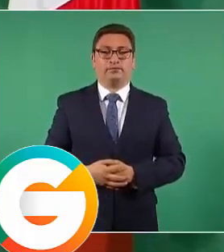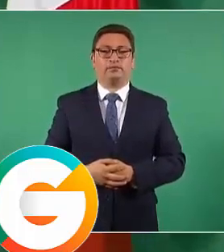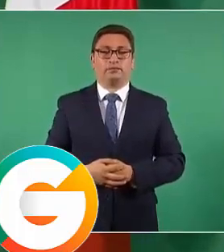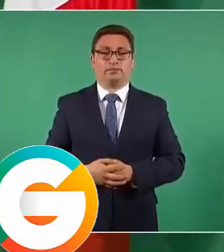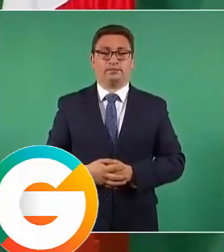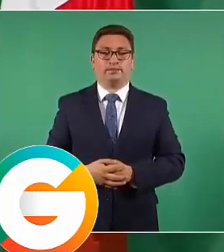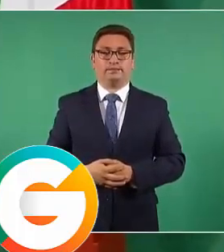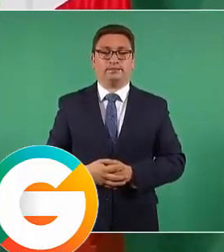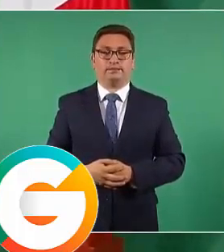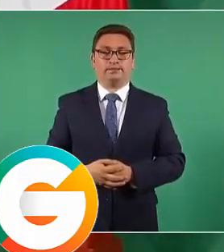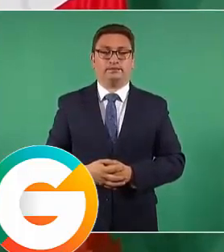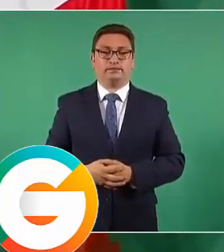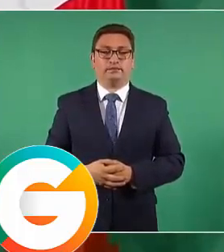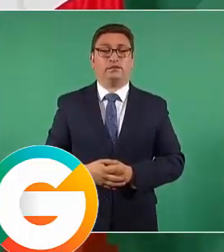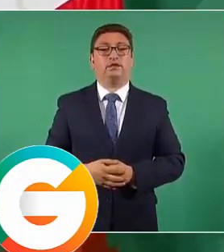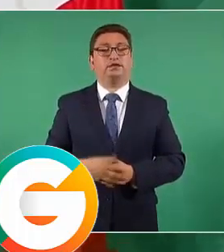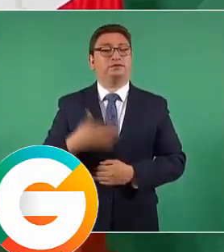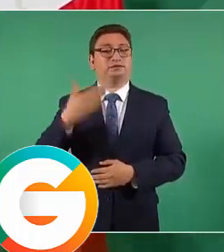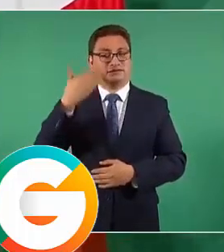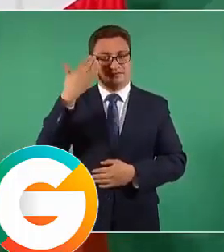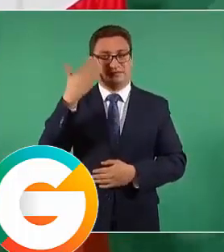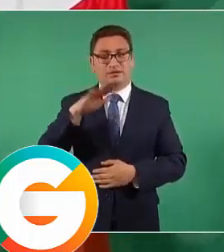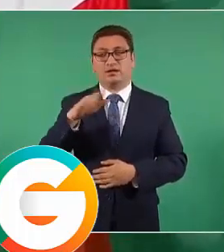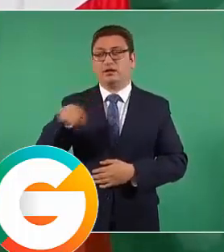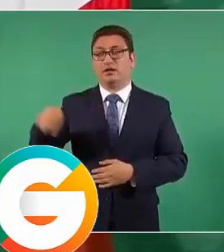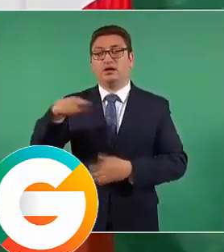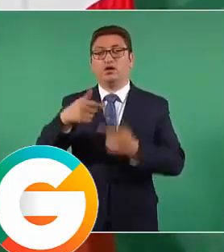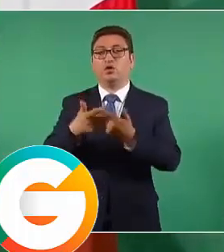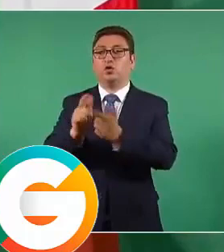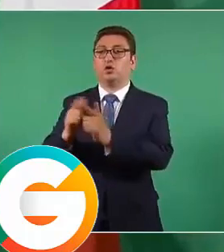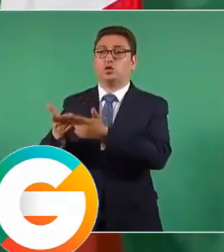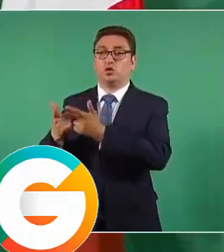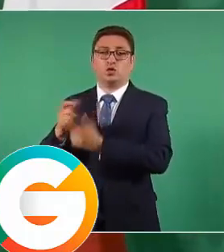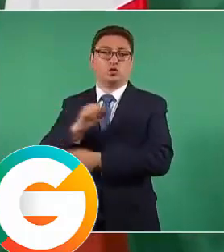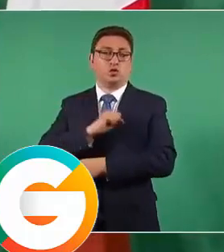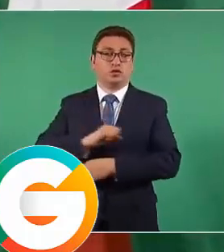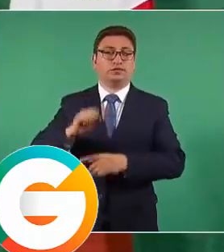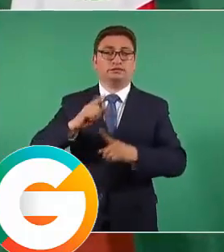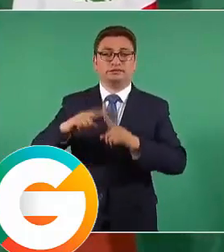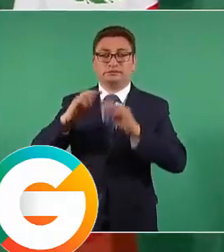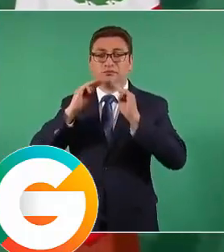pesar de la presencia de estos grupos.